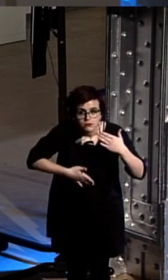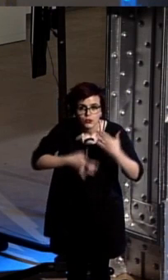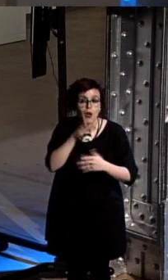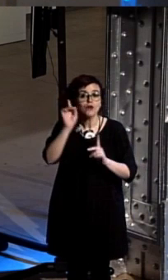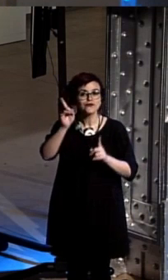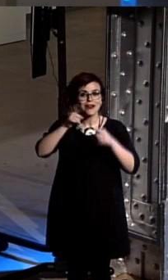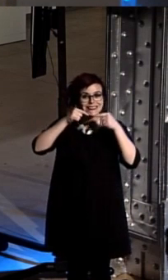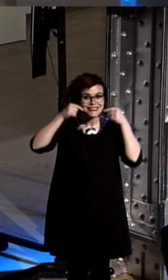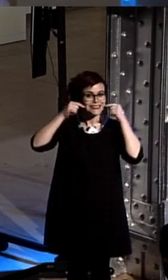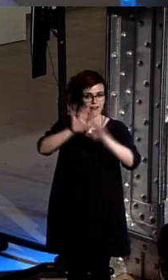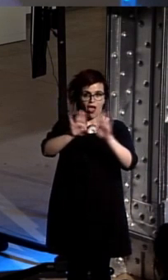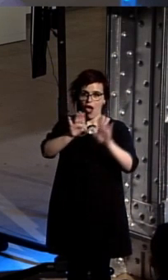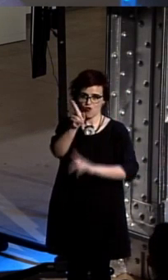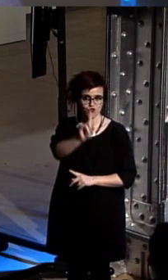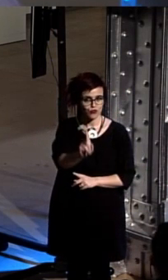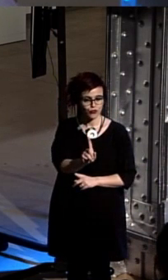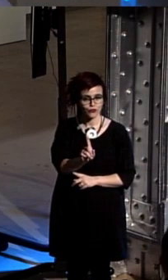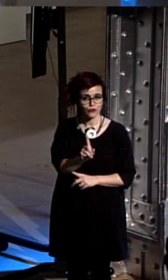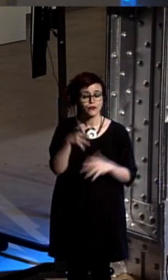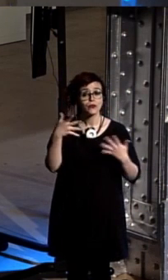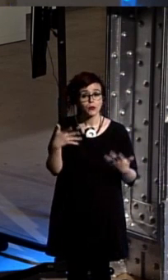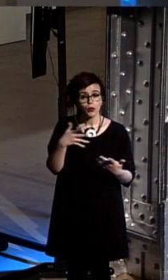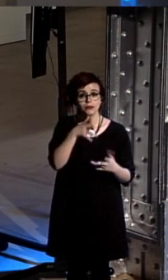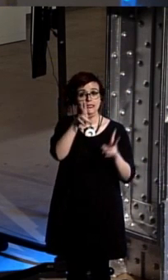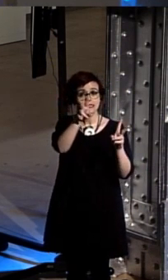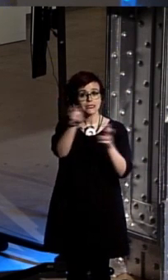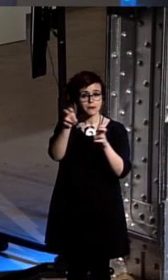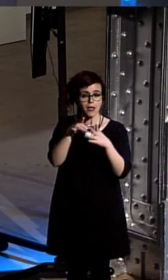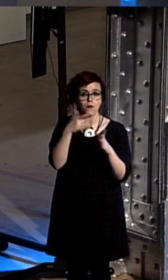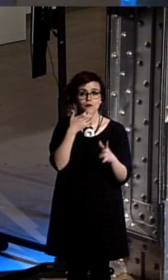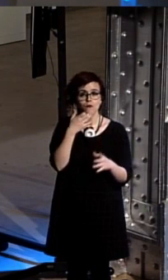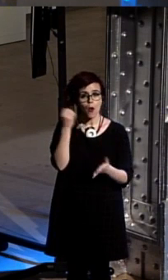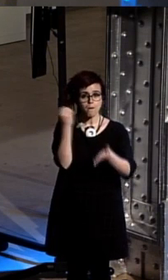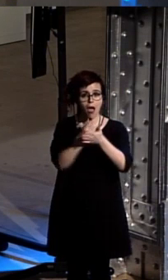a las sonrisas. En cuanto a lo que sucede con Apple,